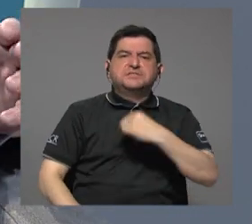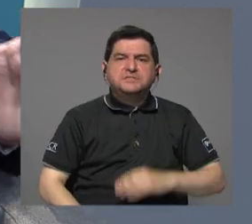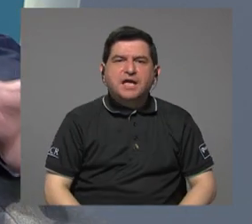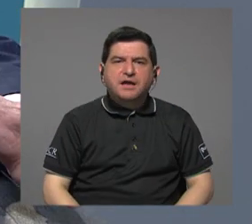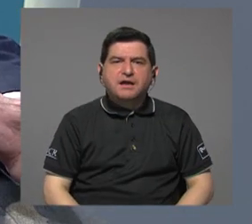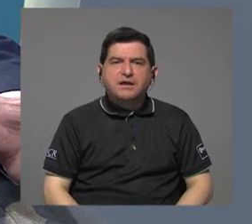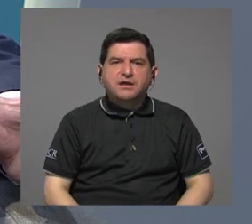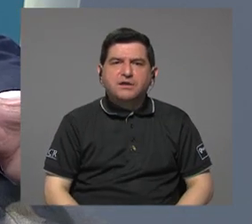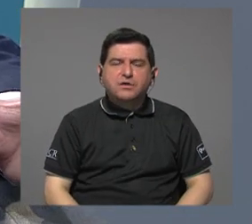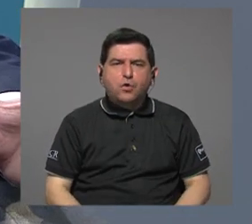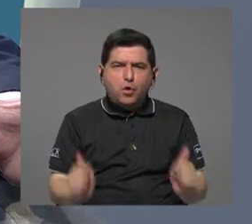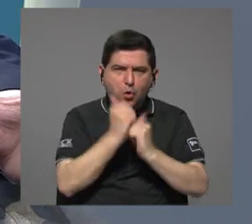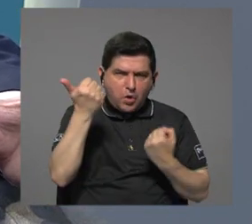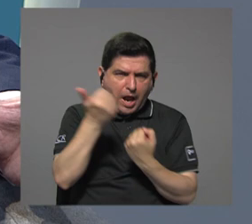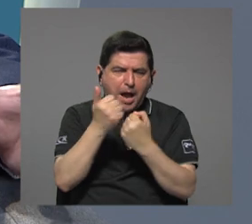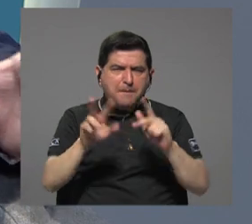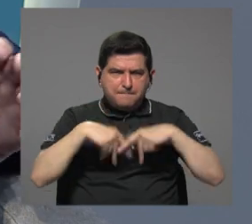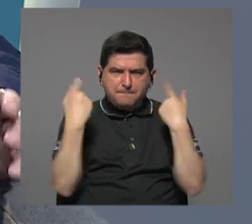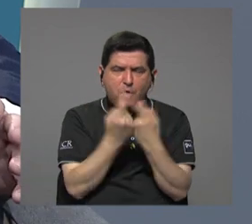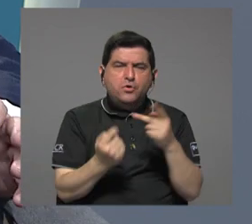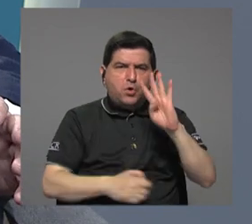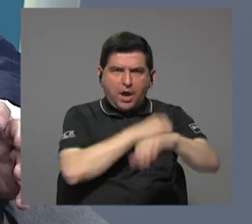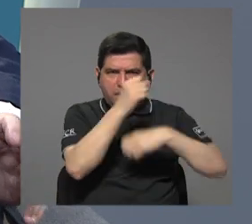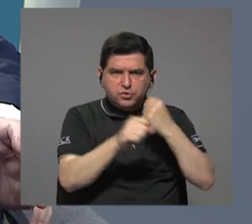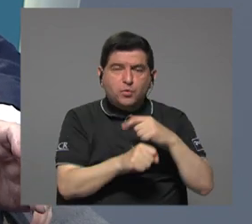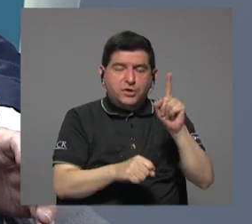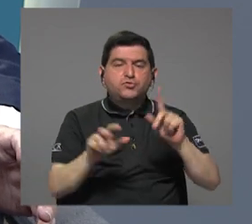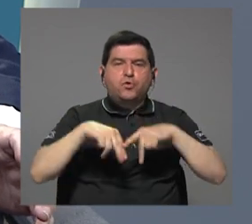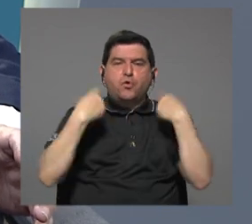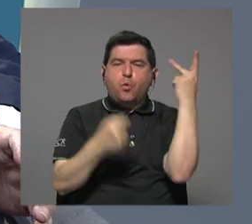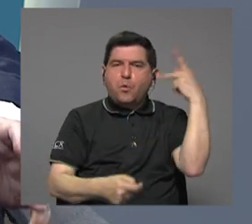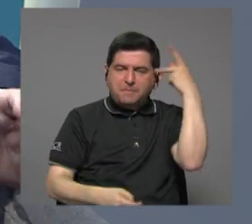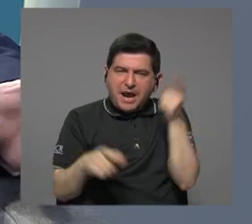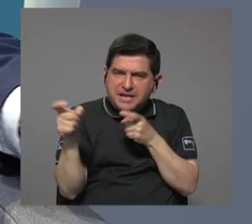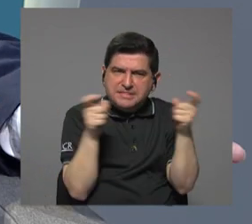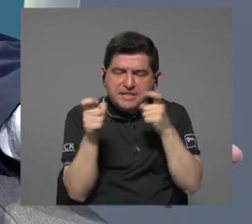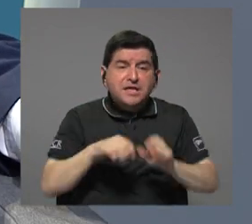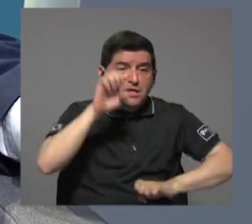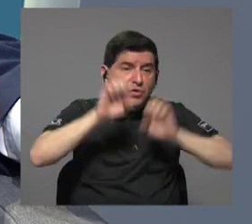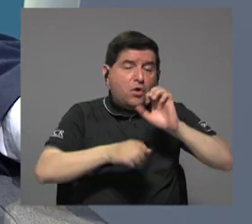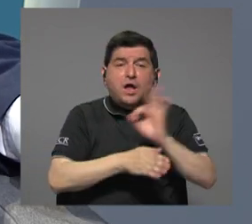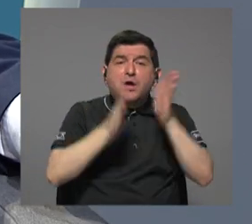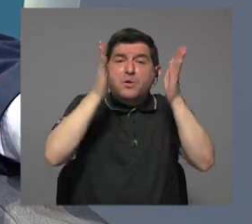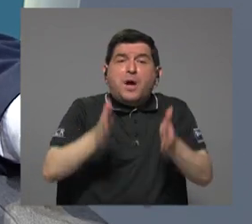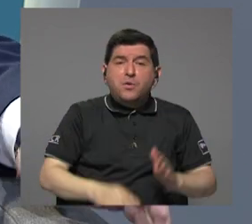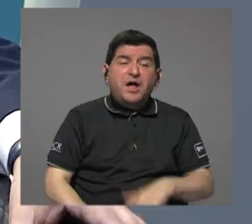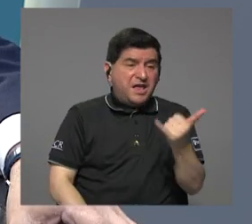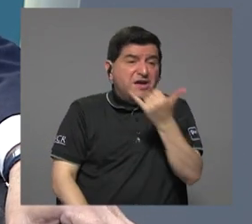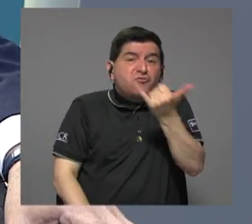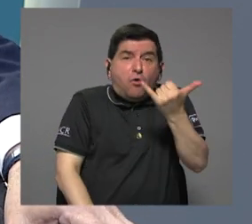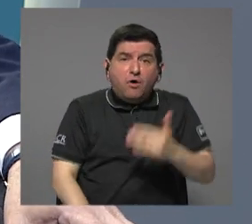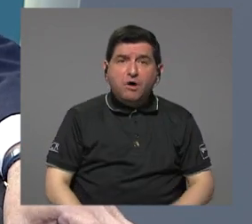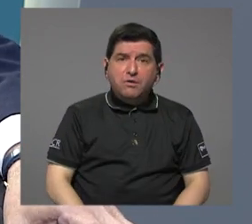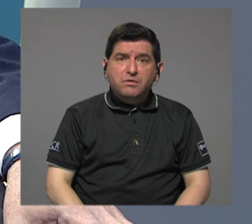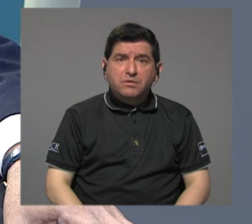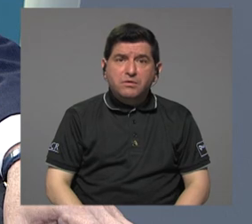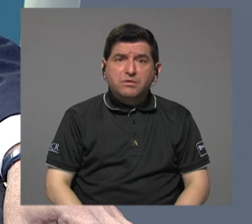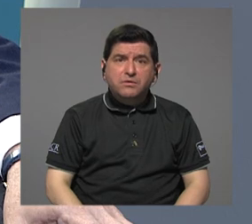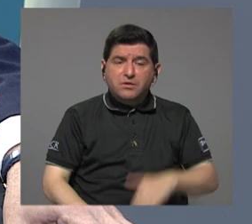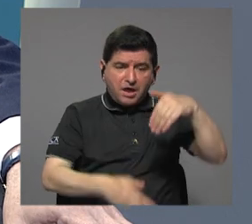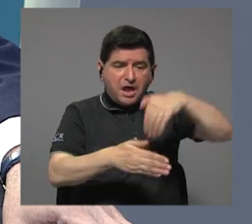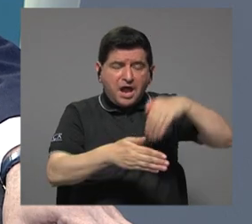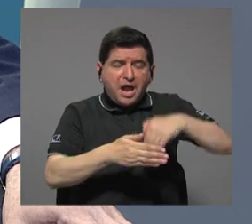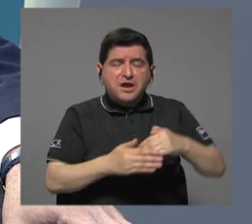partidizado cada cuatro años manejado por un partido político no para evaluar el funcionario del registro civil